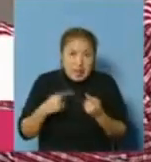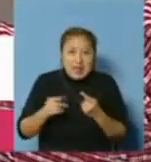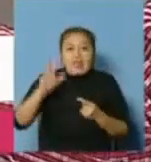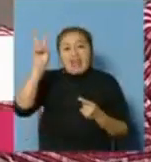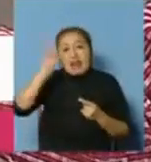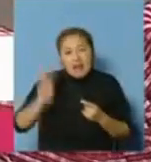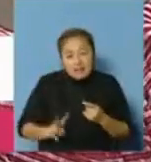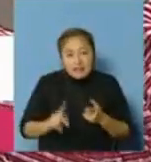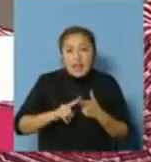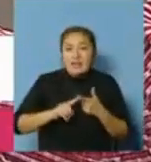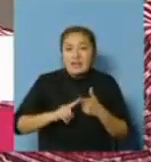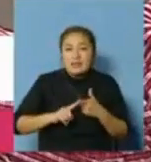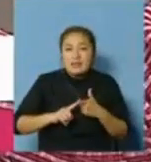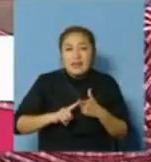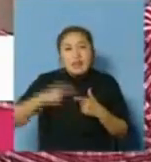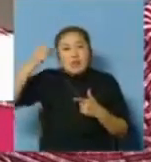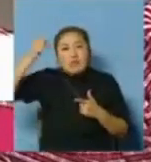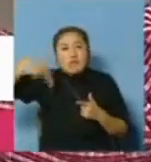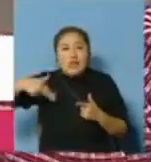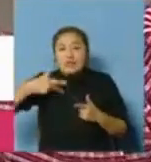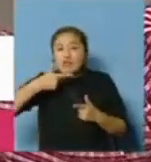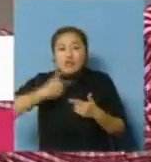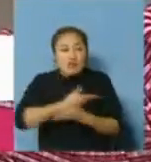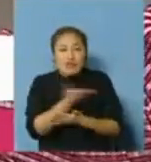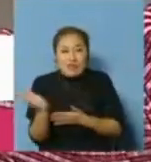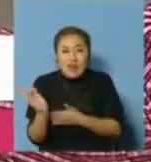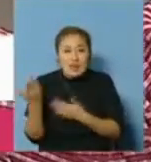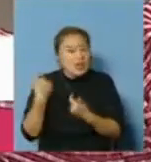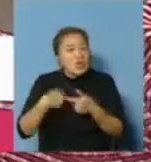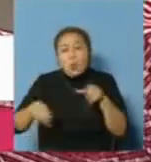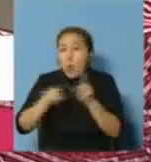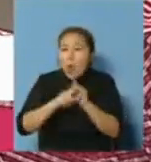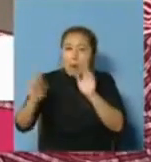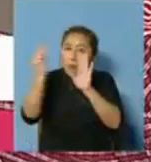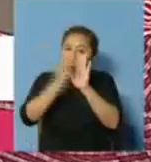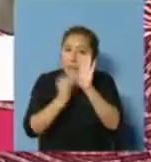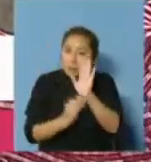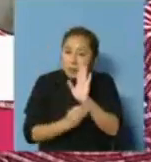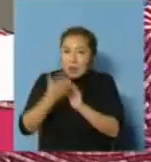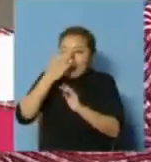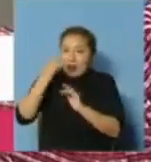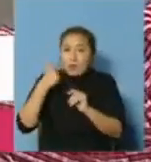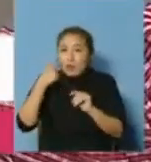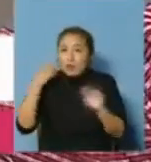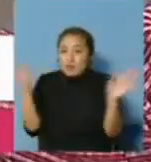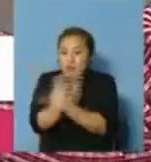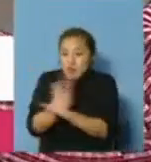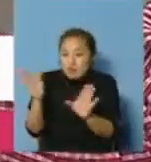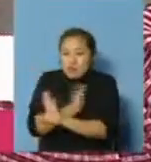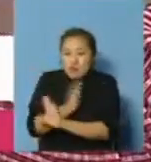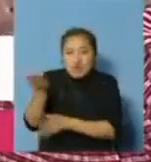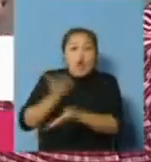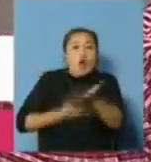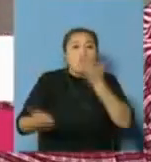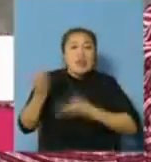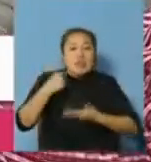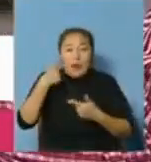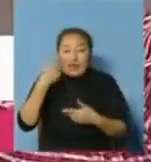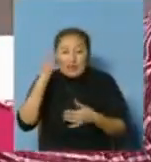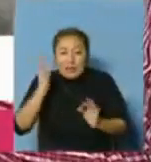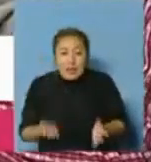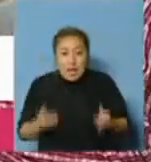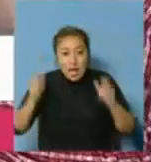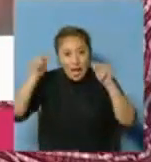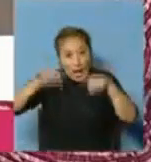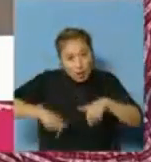lance de un plan social ni siquiera igual tomábamos la inscripción porque después que usábamos los datos lo podíamos verificar que lo que